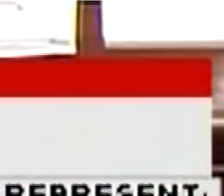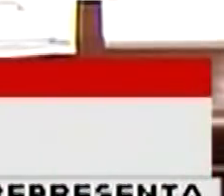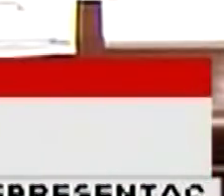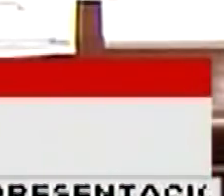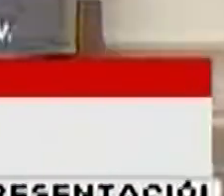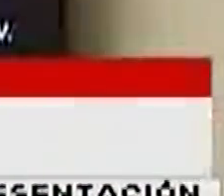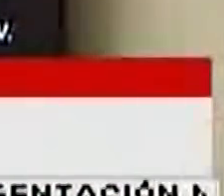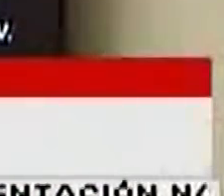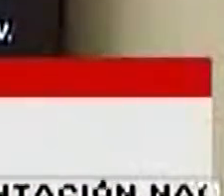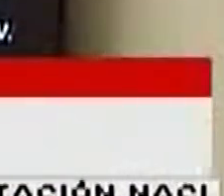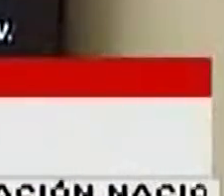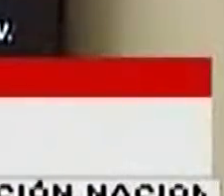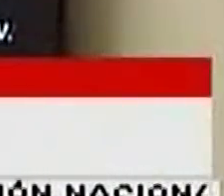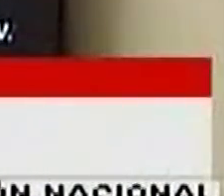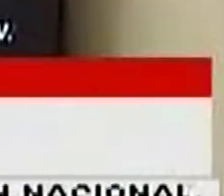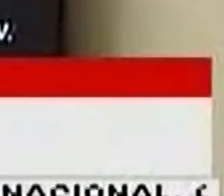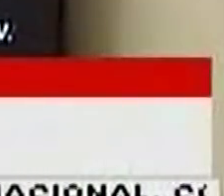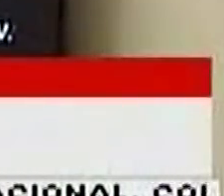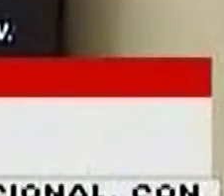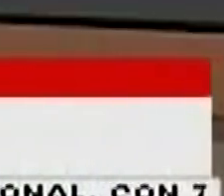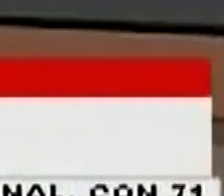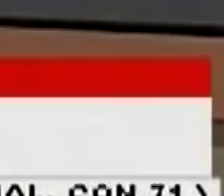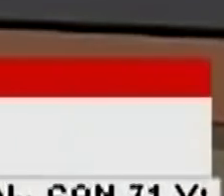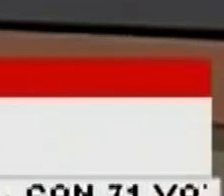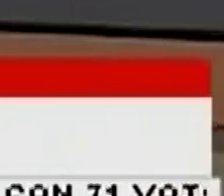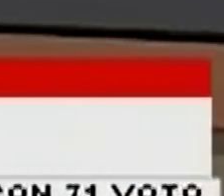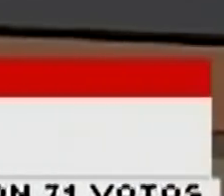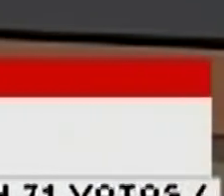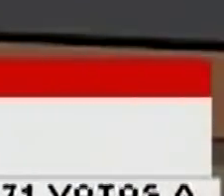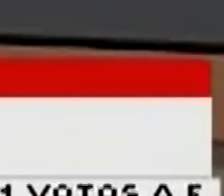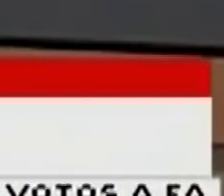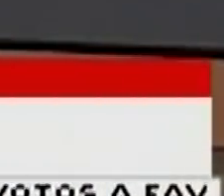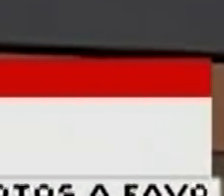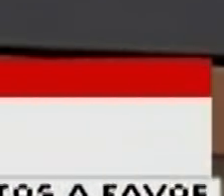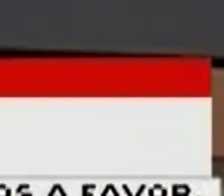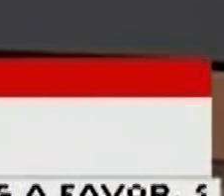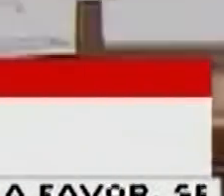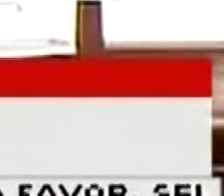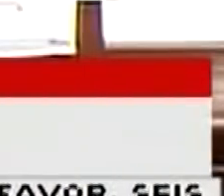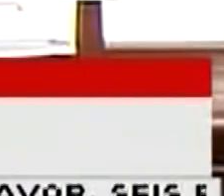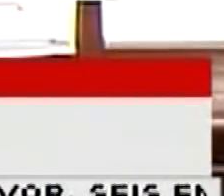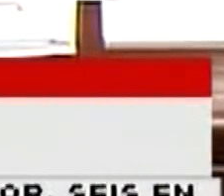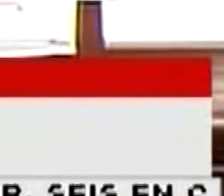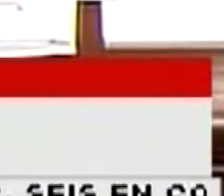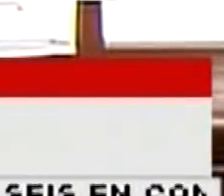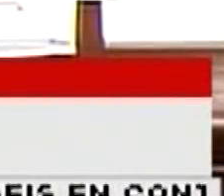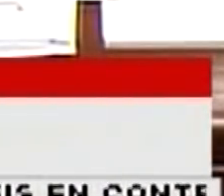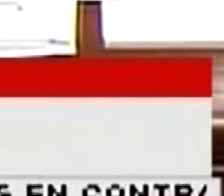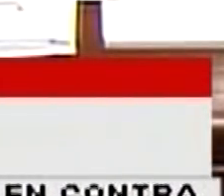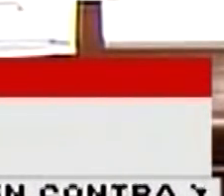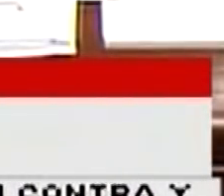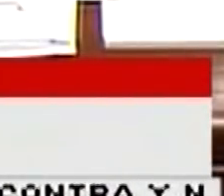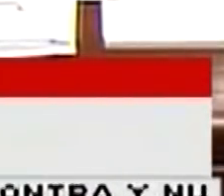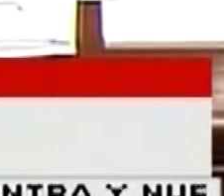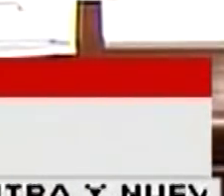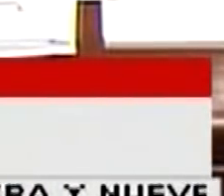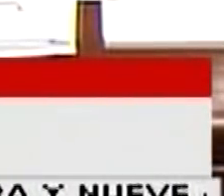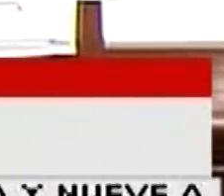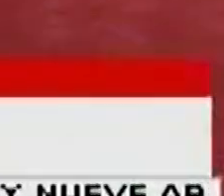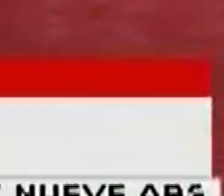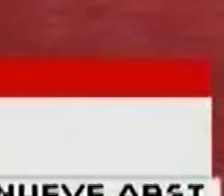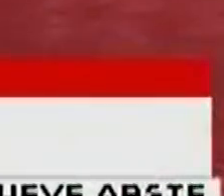Han votado a favor 27 señores congresistas, en contra 69, abstención, una más. Congresista Vázquez, rojo. Congresista Vieira, verde. Congresista